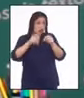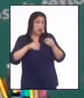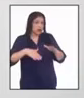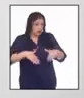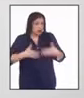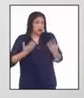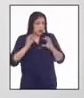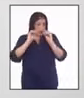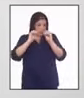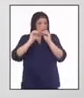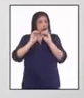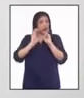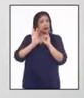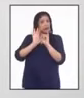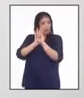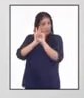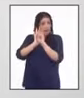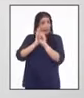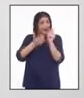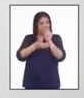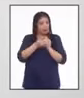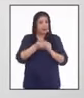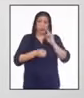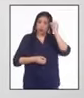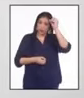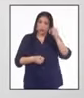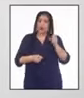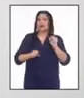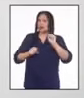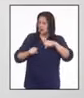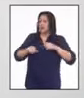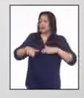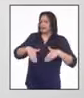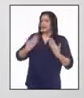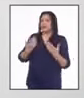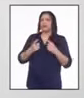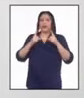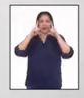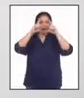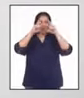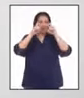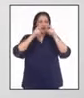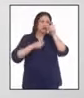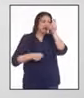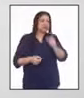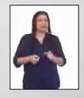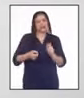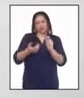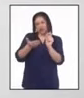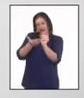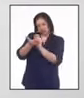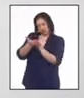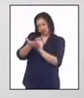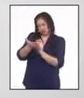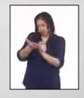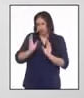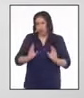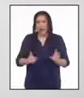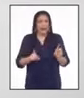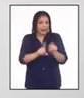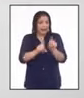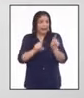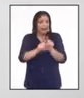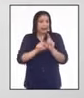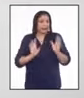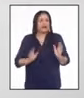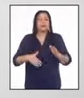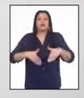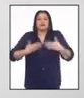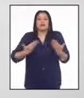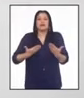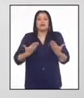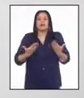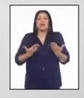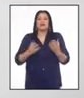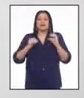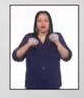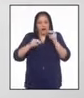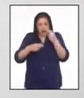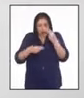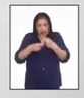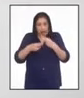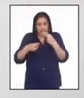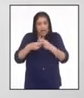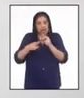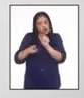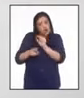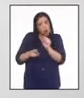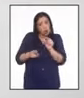eso. Sí se puede colocar la foto de la persona que redactó el artículo. Además, se puede colocar el